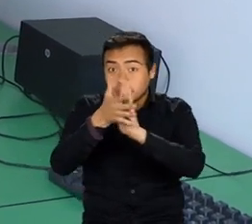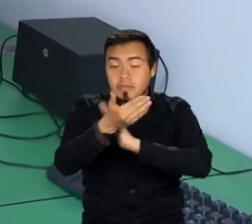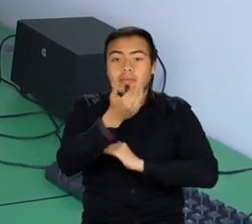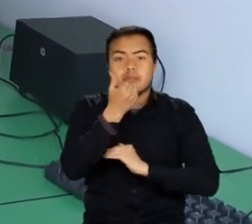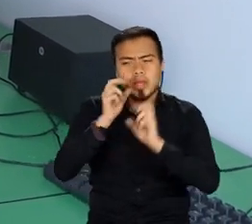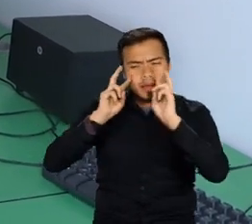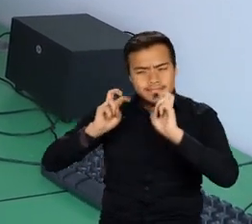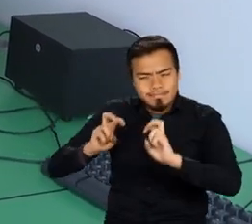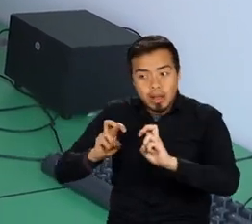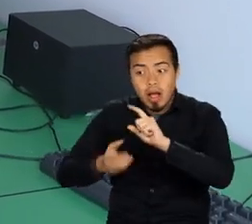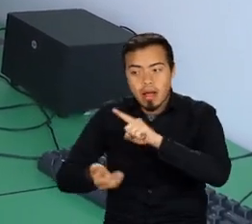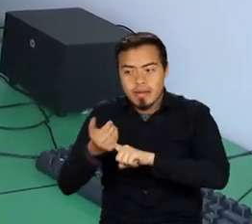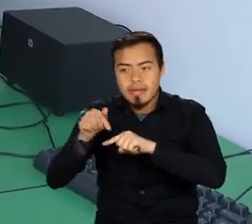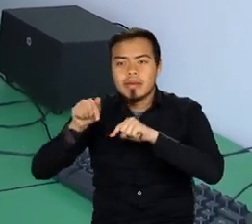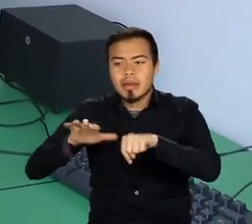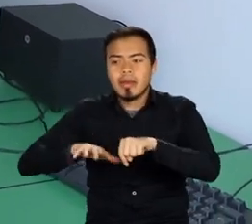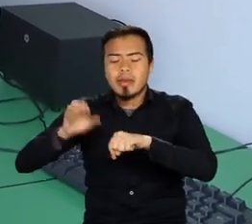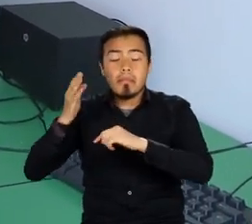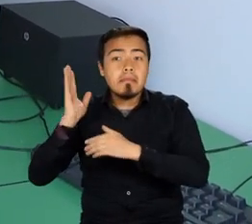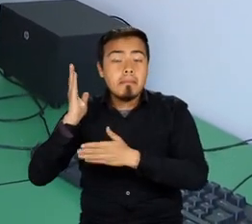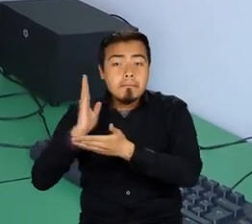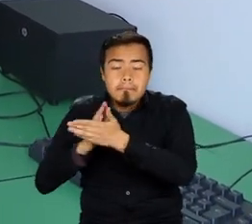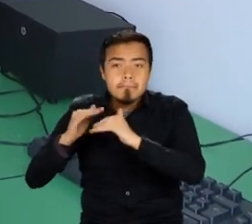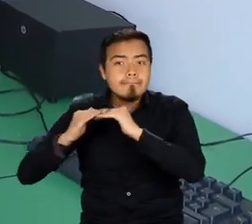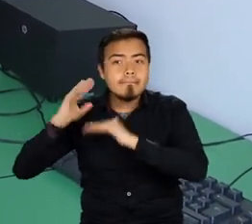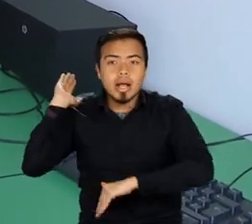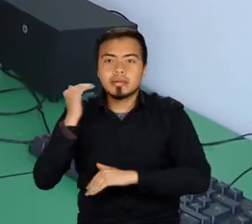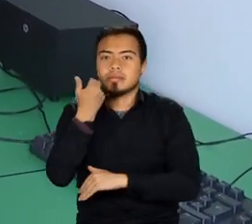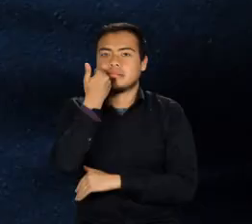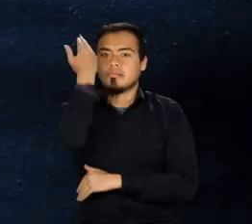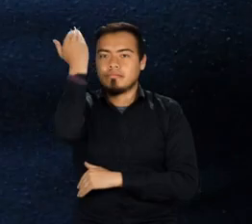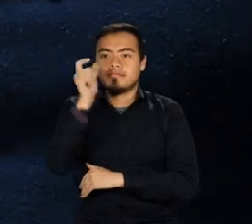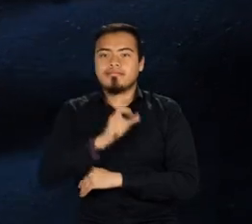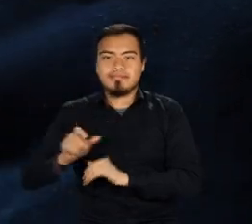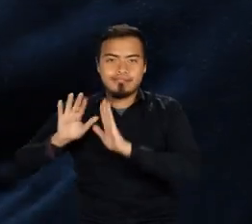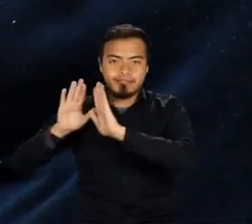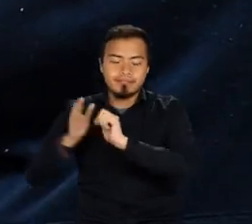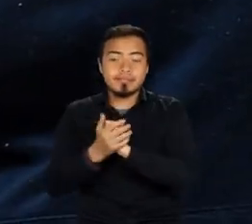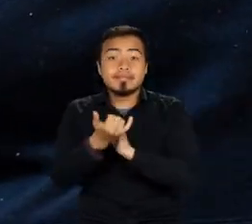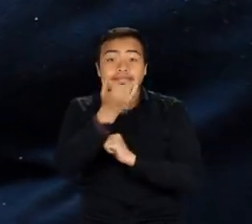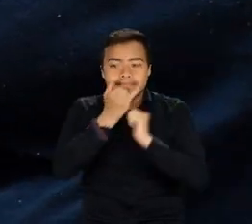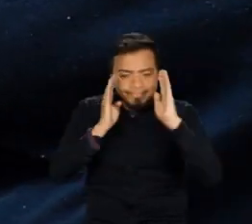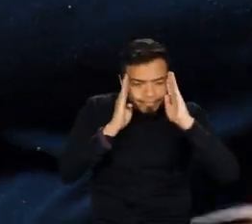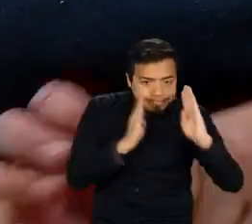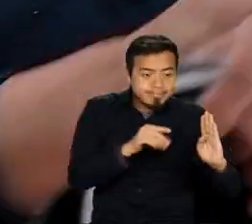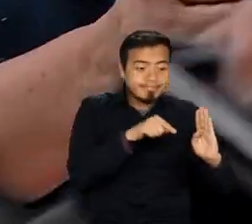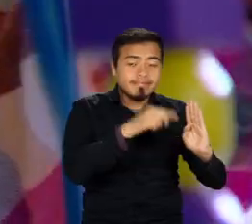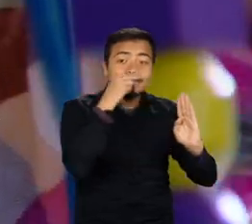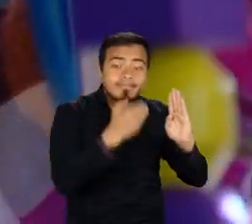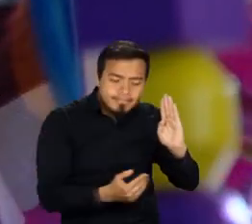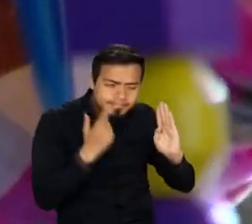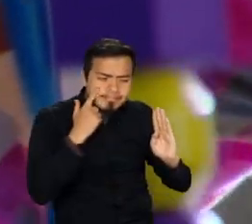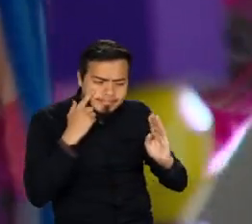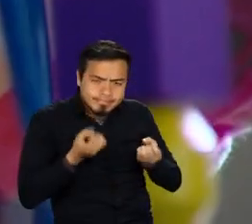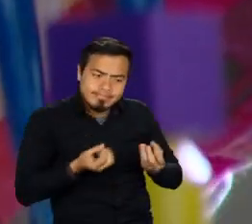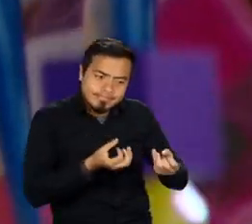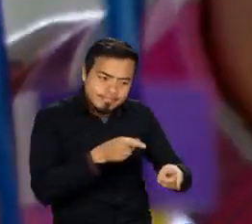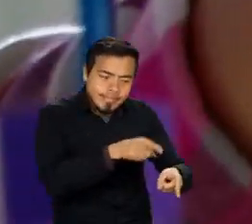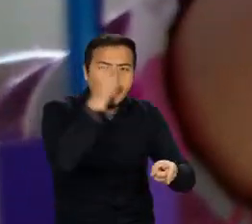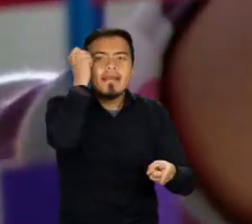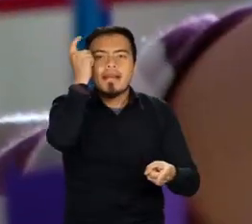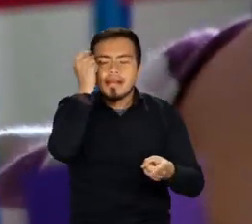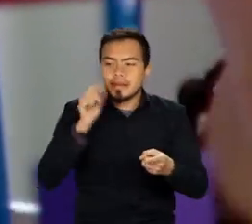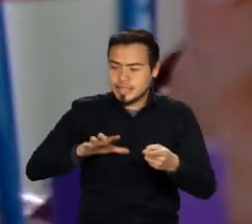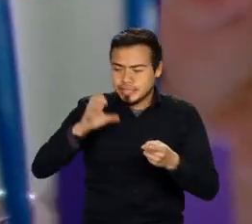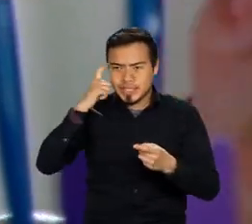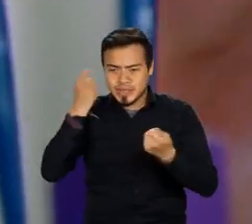Algunas investigaciones sobre el cáncer se basan en adultos únicamente. El equipo de atención oncológica del niño puede ayudarlo a entender su